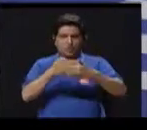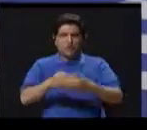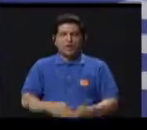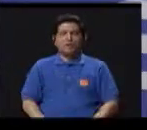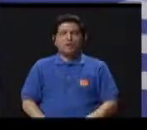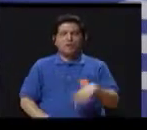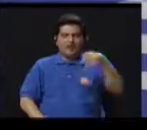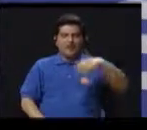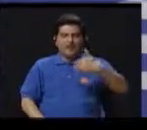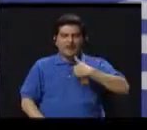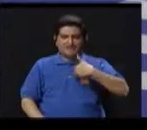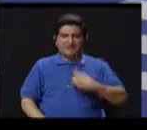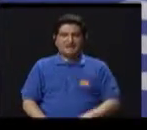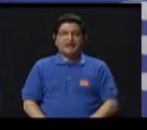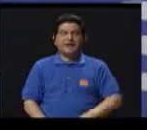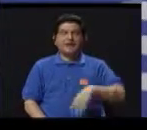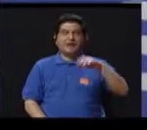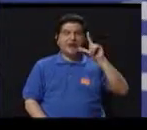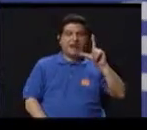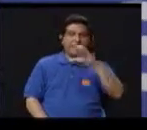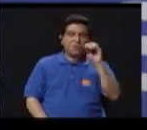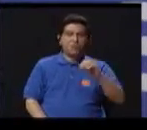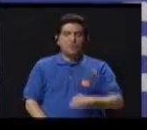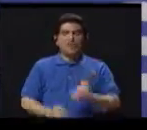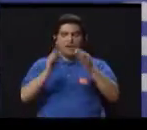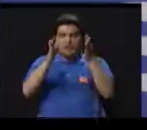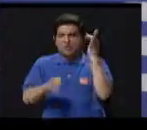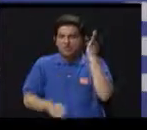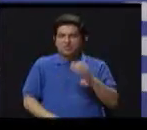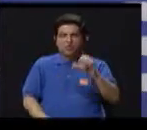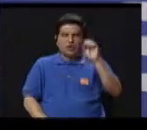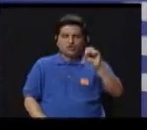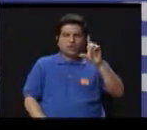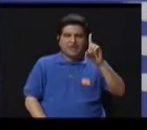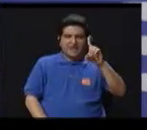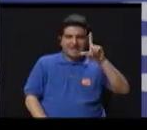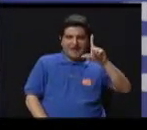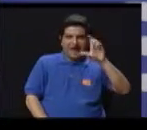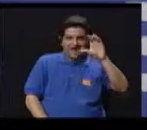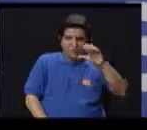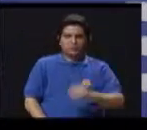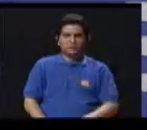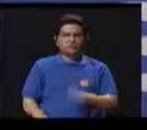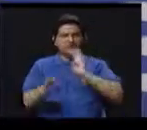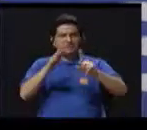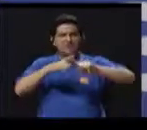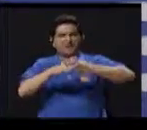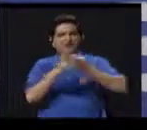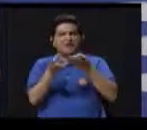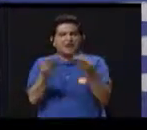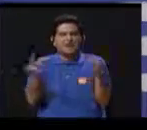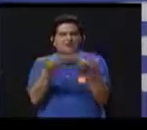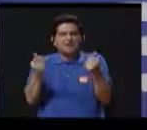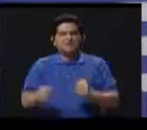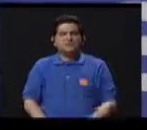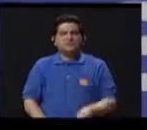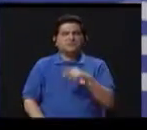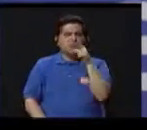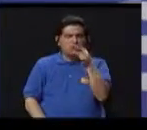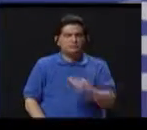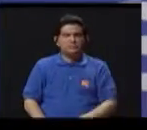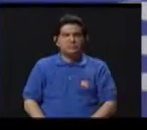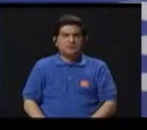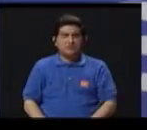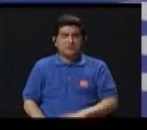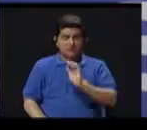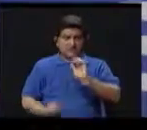tarde va a venir Laura y Sonia de la Cruz, que es la profesora del curso. Estábamos hablando sobre los inicios de la producción, sobre cómo ustedes se